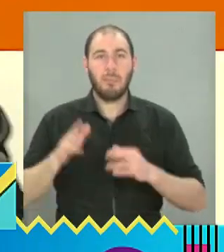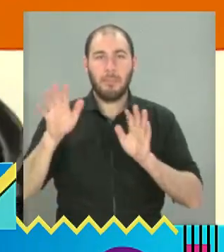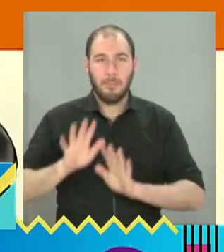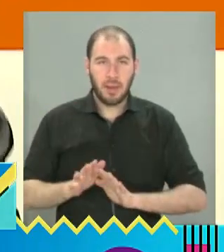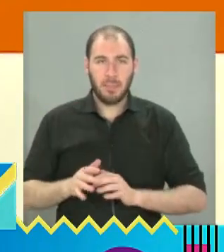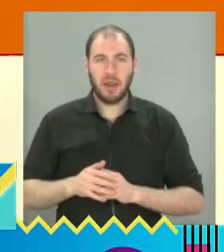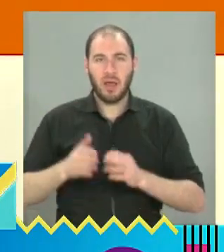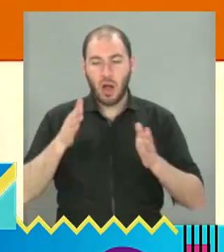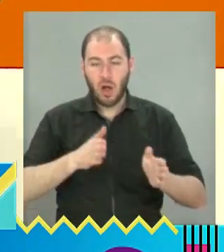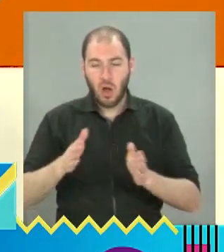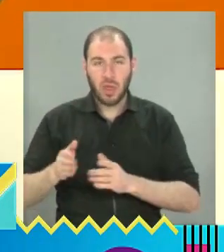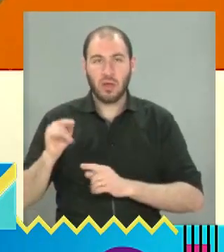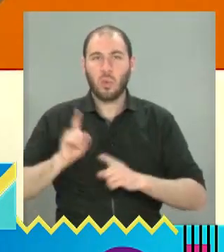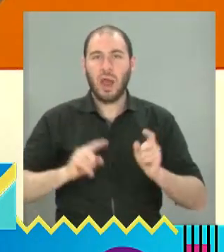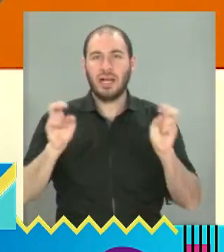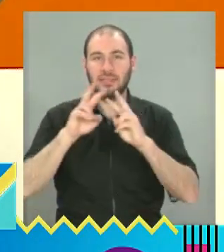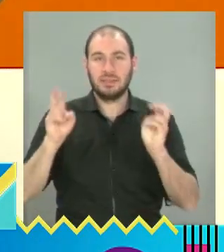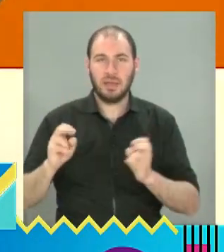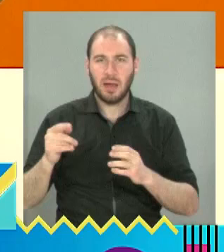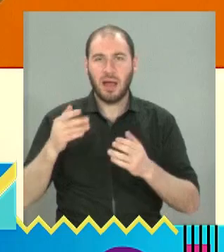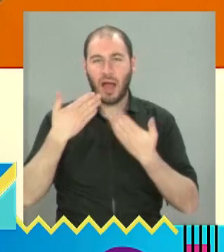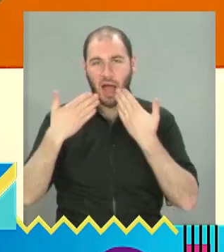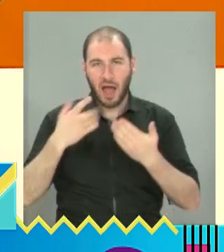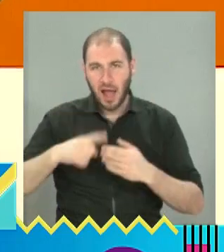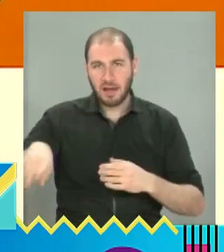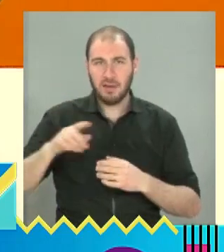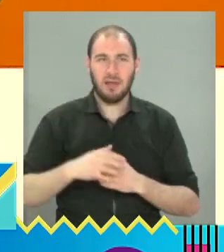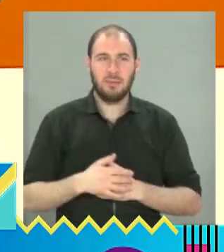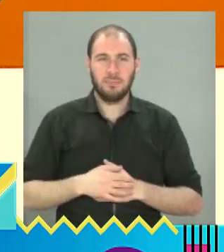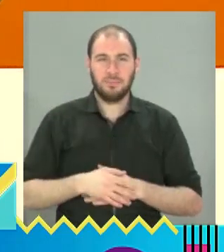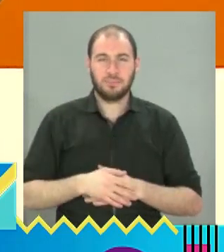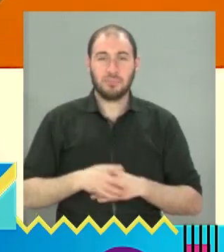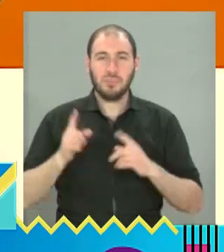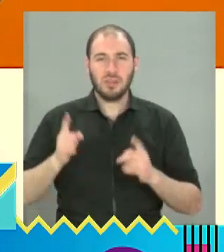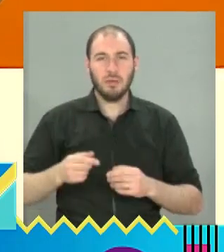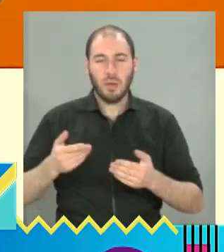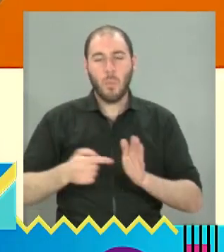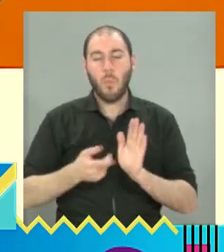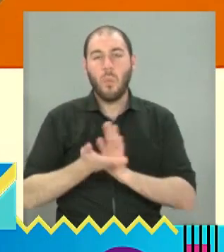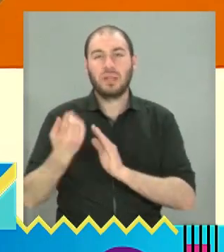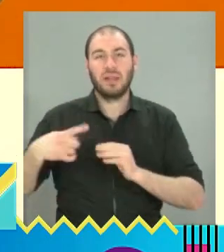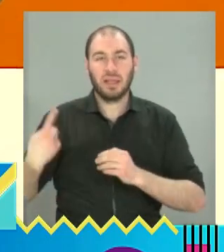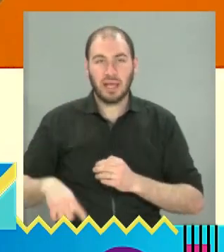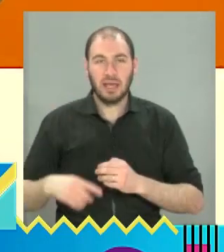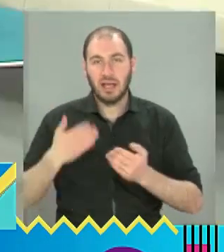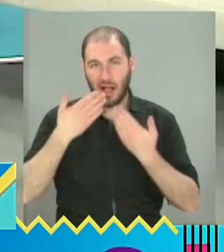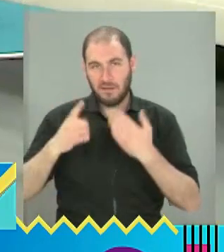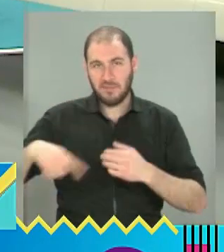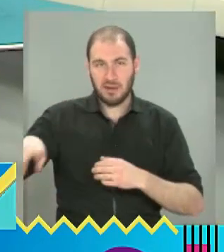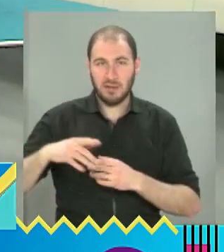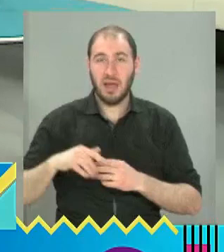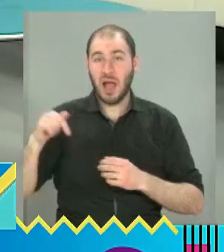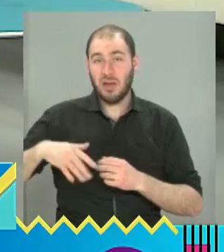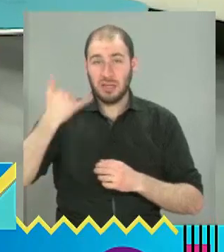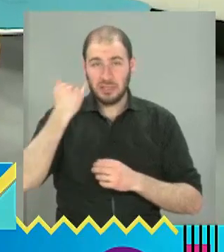armar, digamos, el esquema de cuáles son las temáticas que quieren trabajar, de qué quieren hablar y qué es lo que quieren exponer y comentar. Ya se